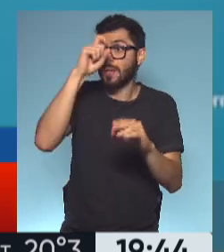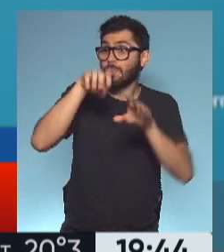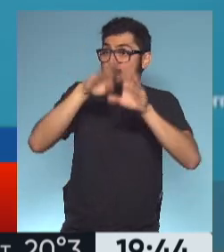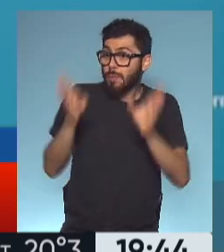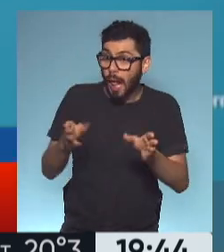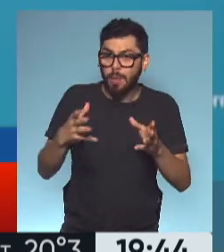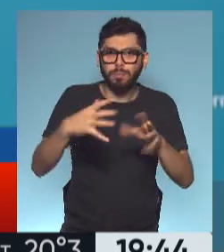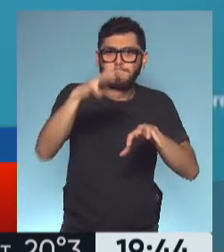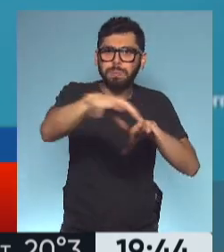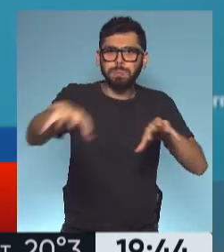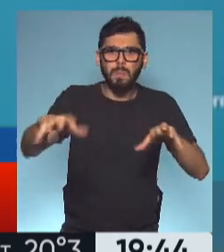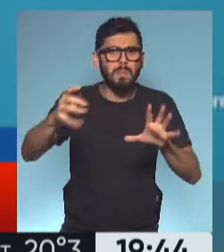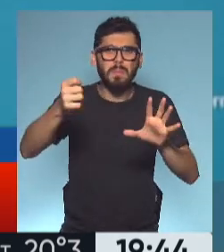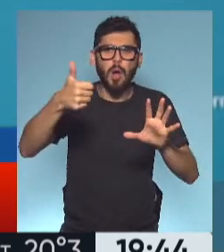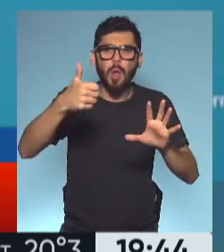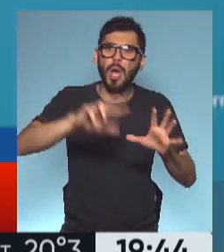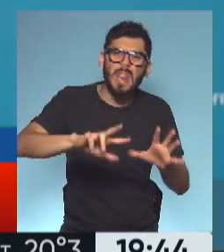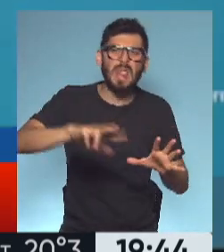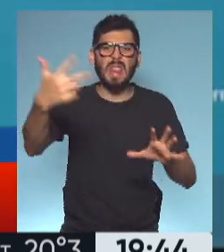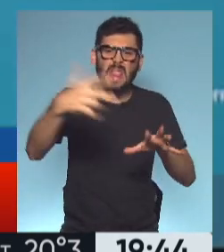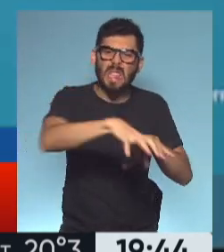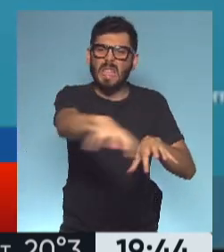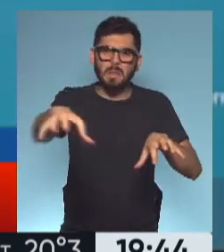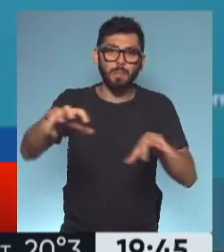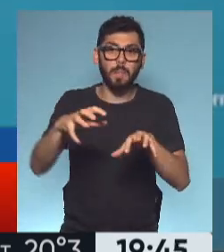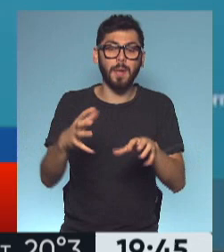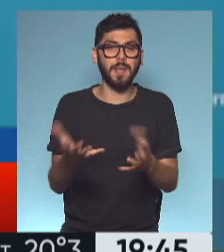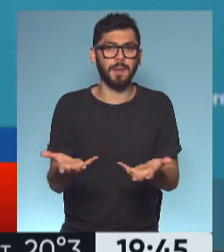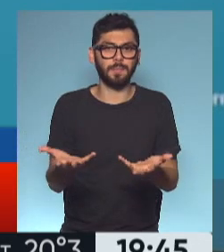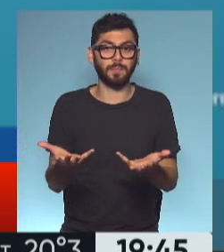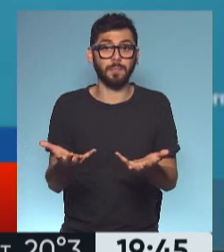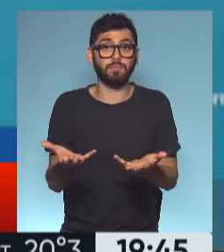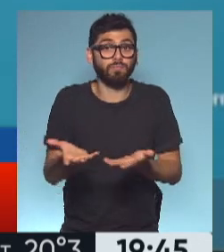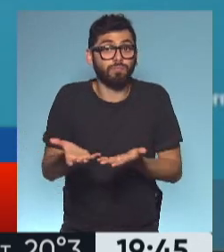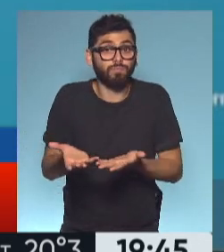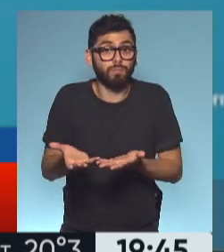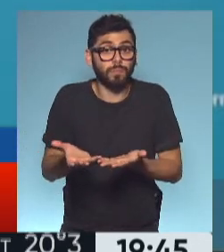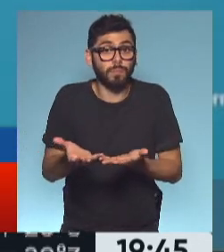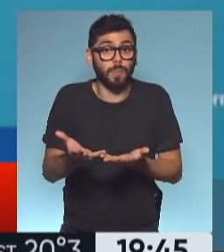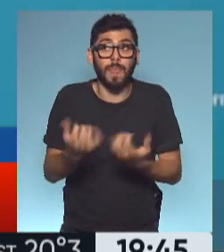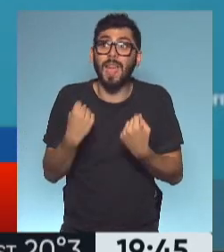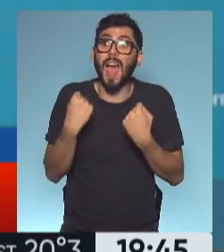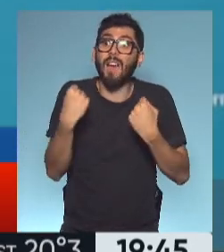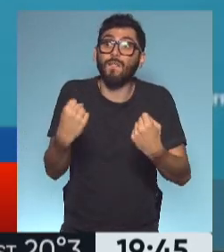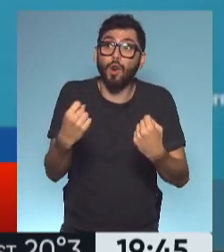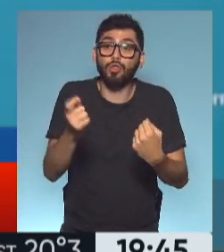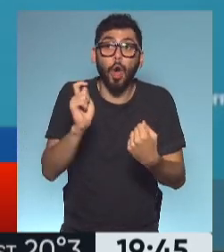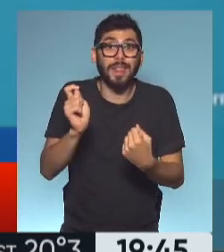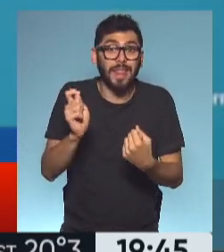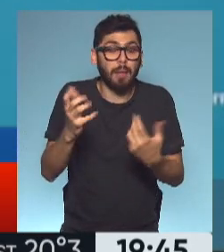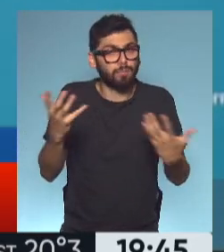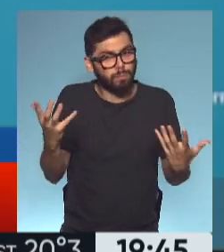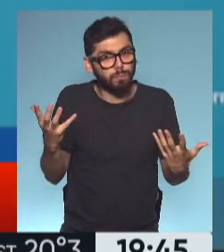sistema hasta casi triplicarlo. No sé quién ha hecho este enorme esfuerzo. Ahora, aunque